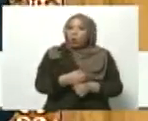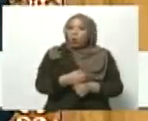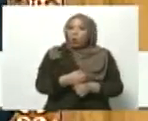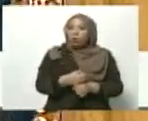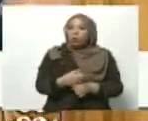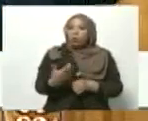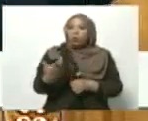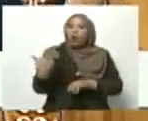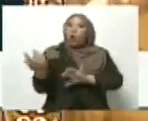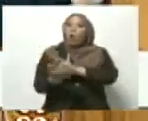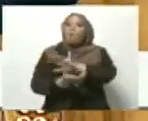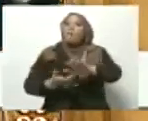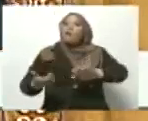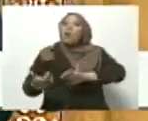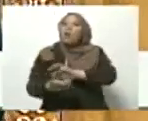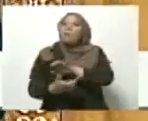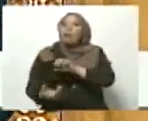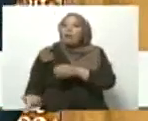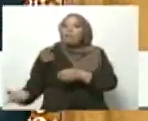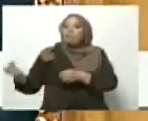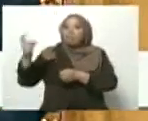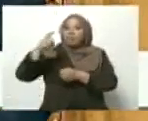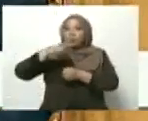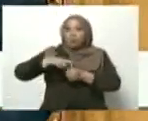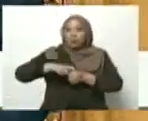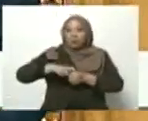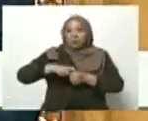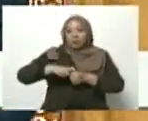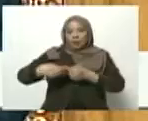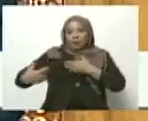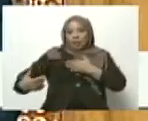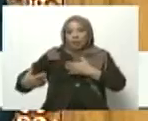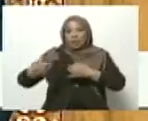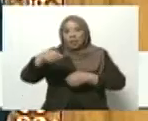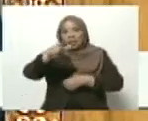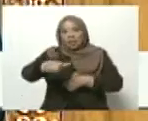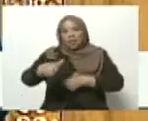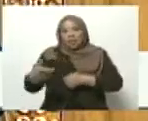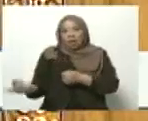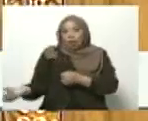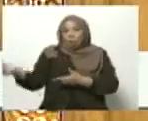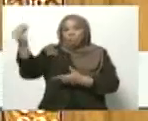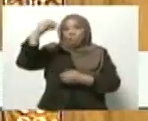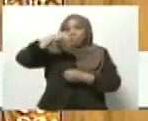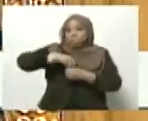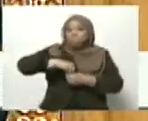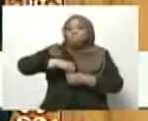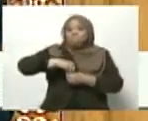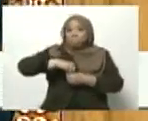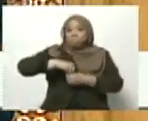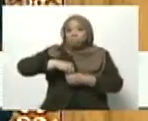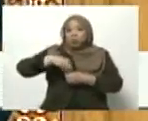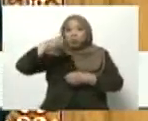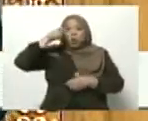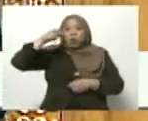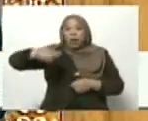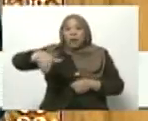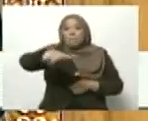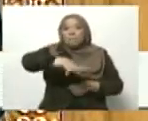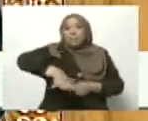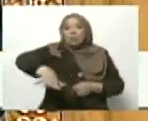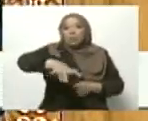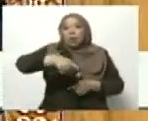un choque interno y que las fuerzas externas estaban preparadas para intervenir. Lo importante de esto es